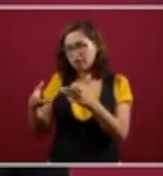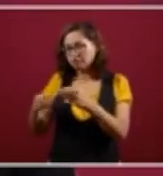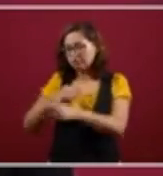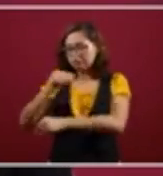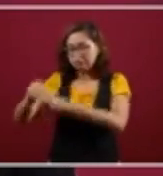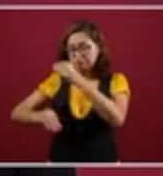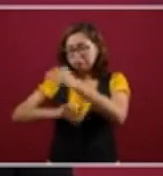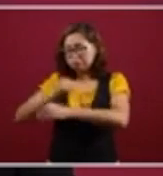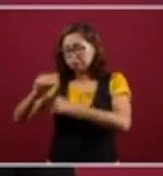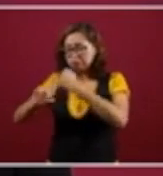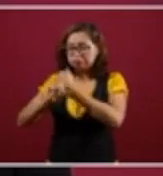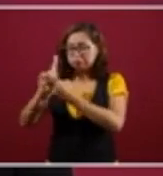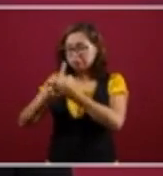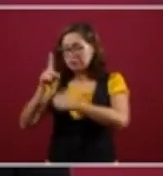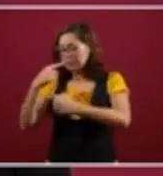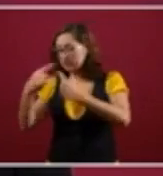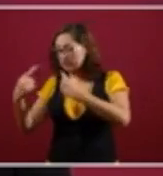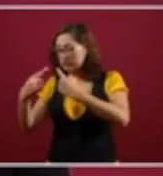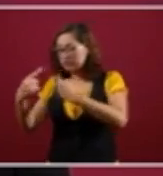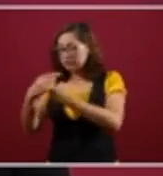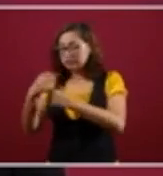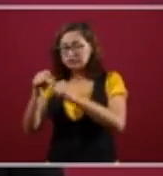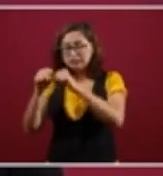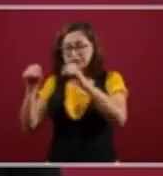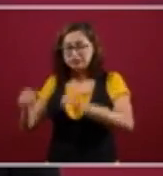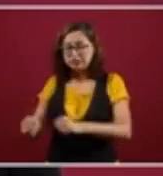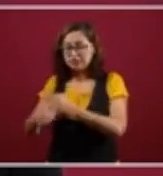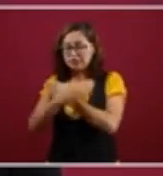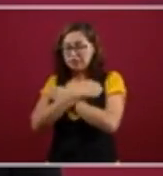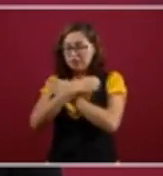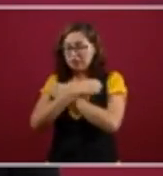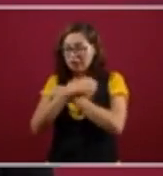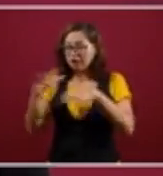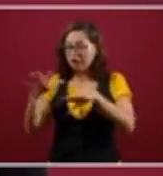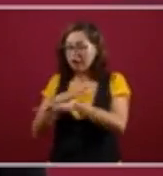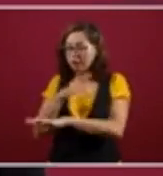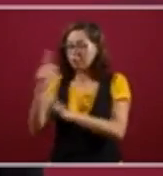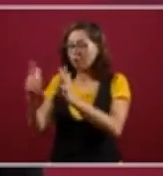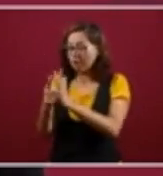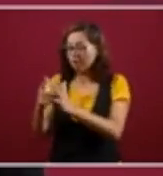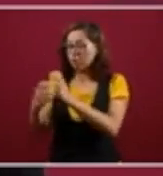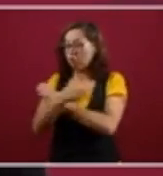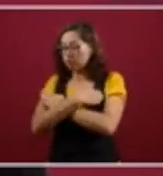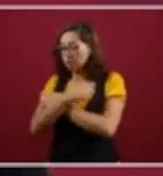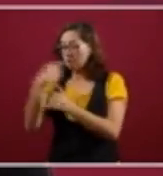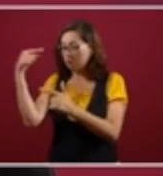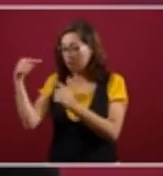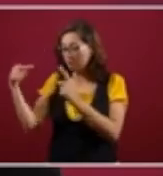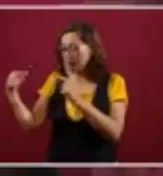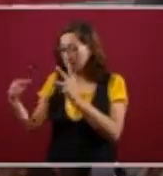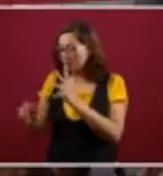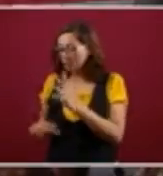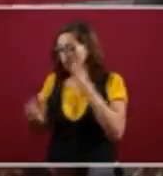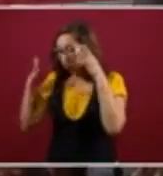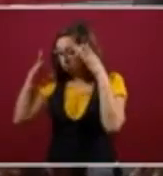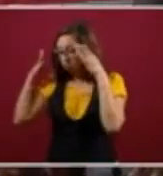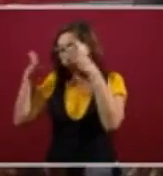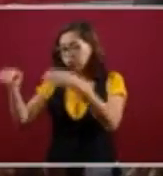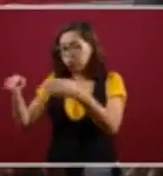polemizar, a debatir sobre el sistema educativo, sobre la mal llamada reforma educativa, porque